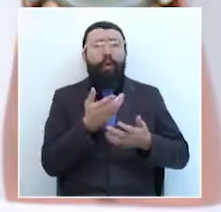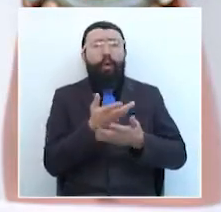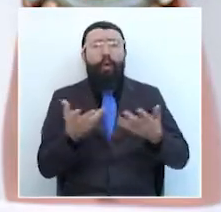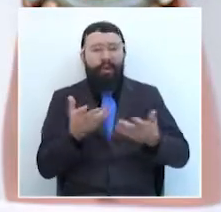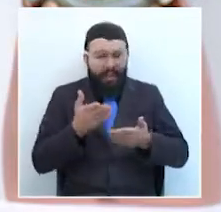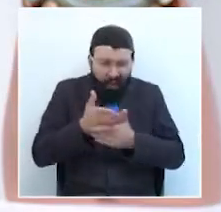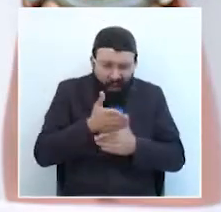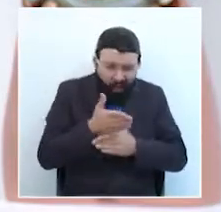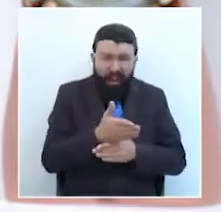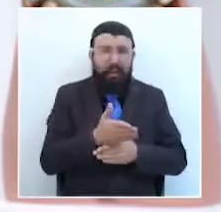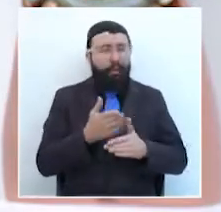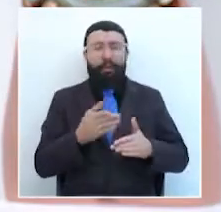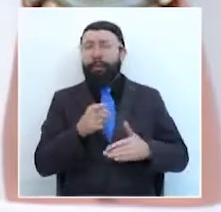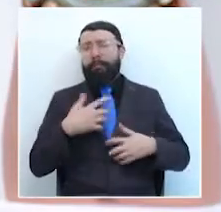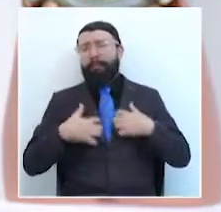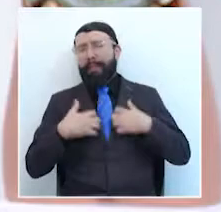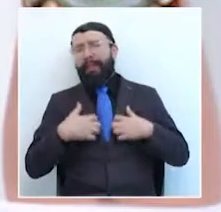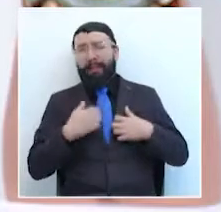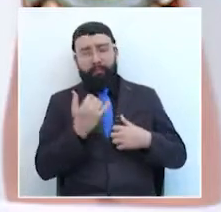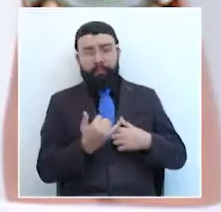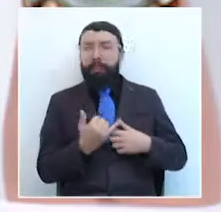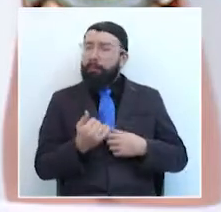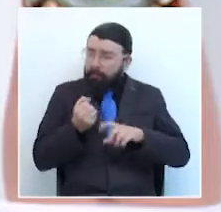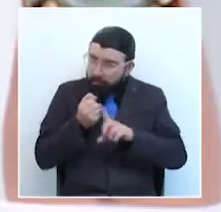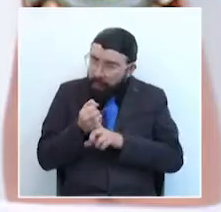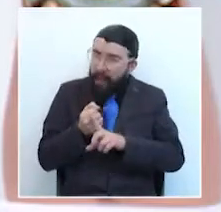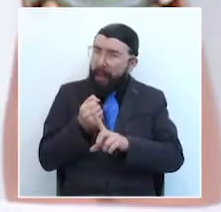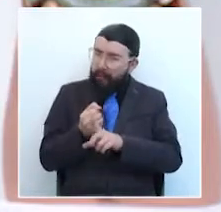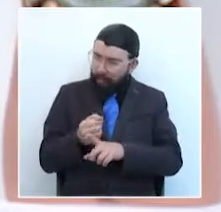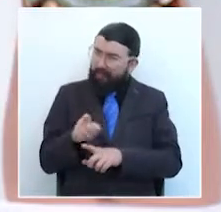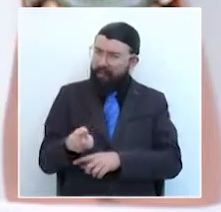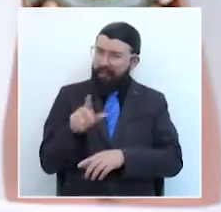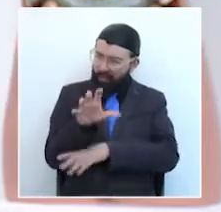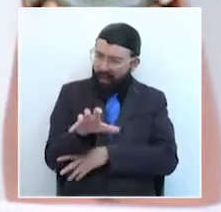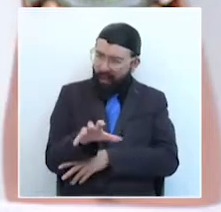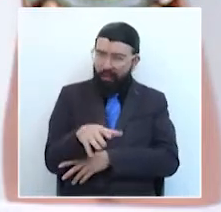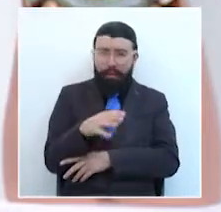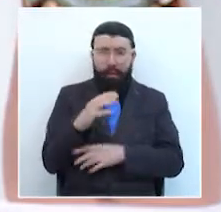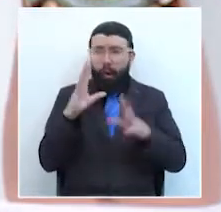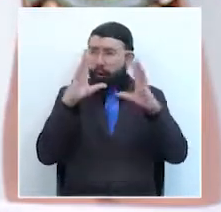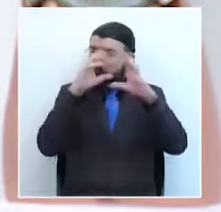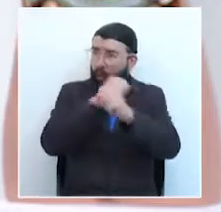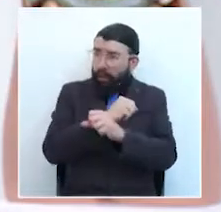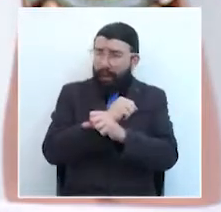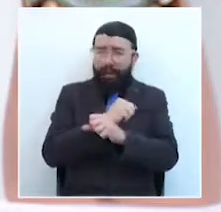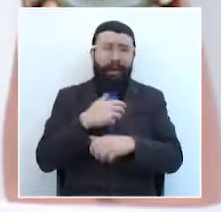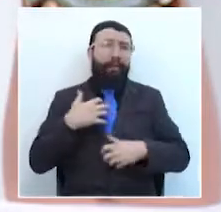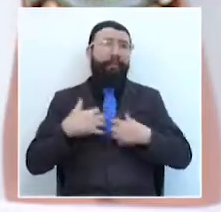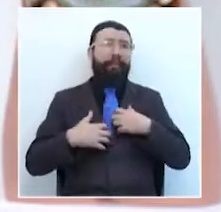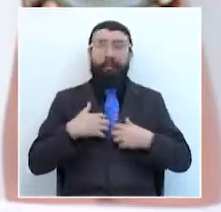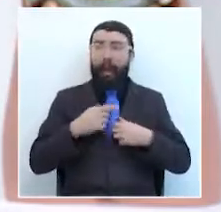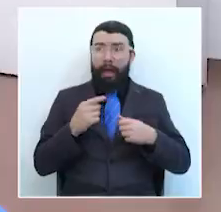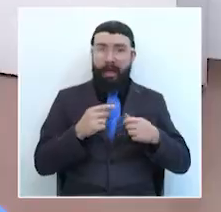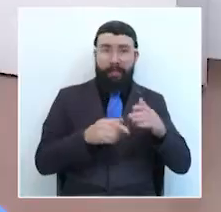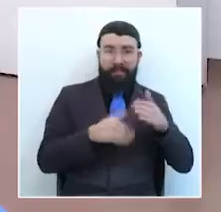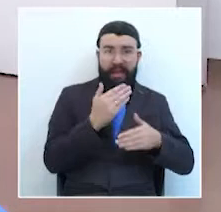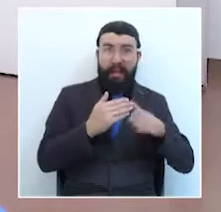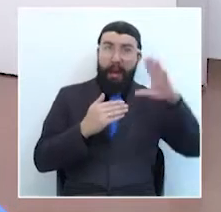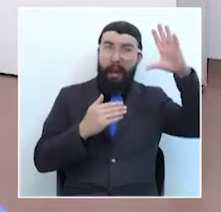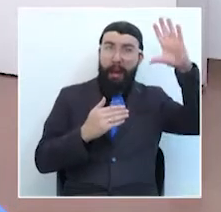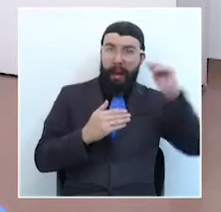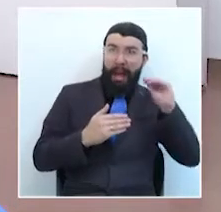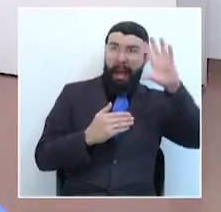empiezan a someterlos a esas situaciones ahora que le tiene miedo a la oscuridad y antes empiezan a apagar la luz por